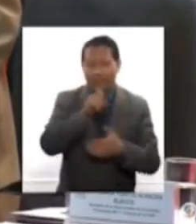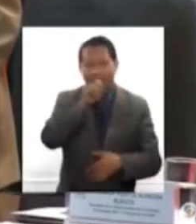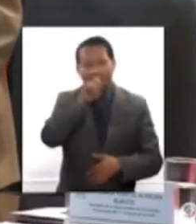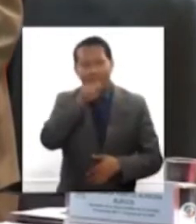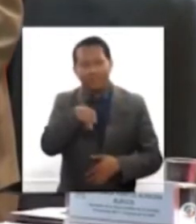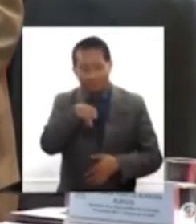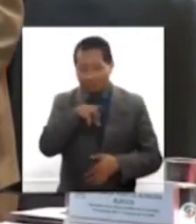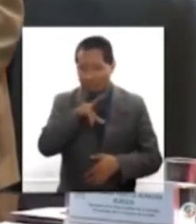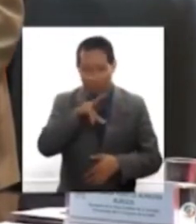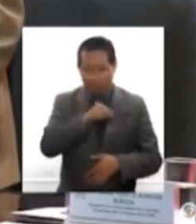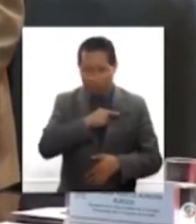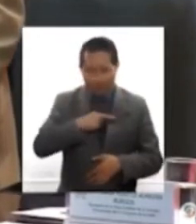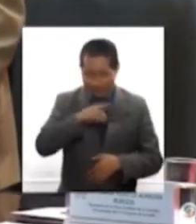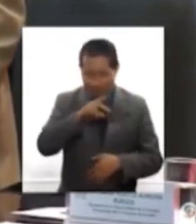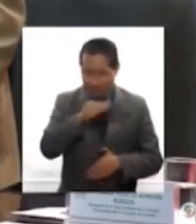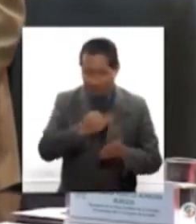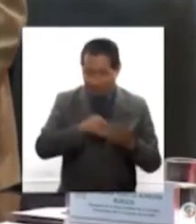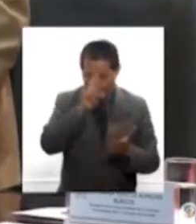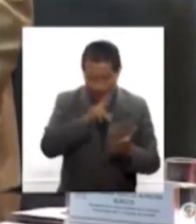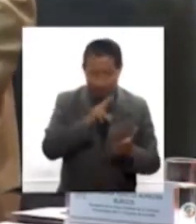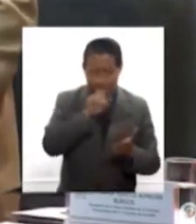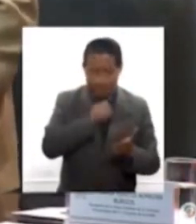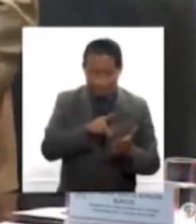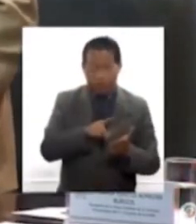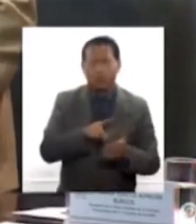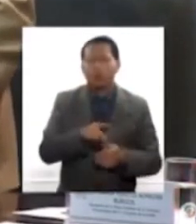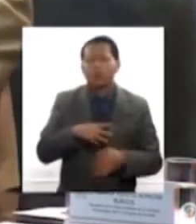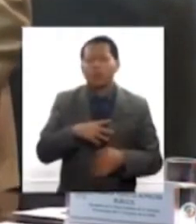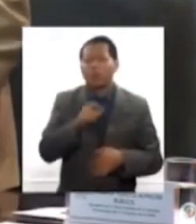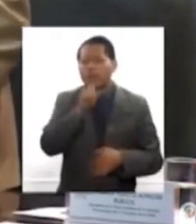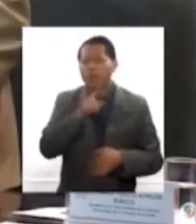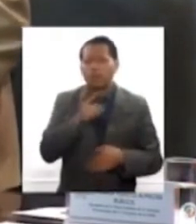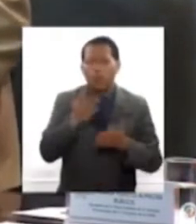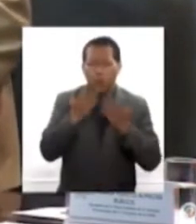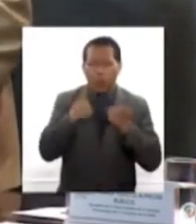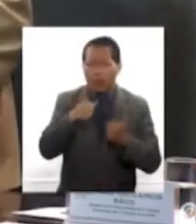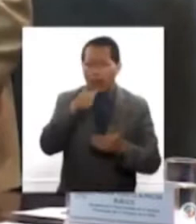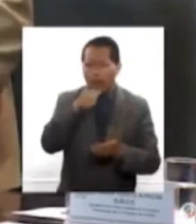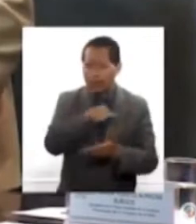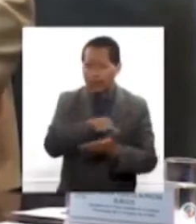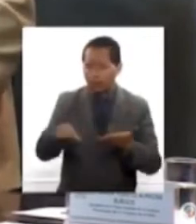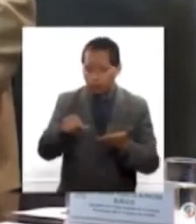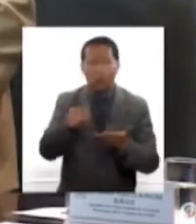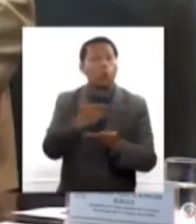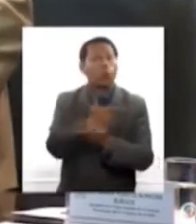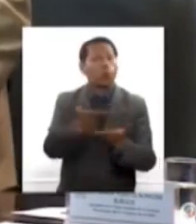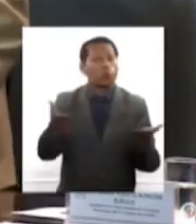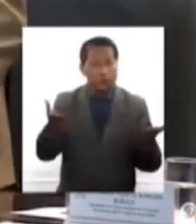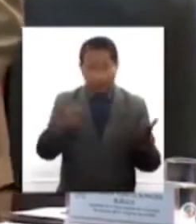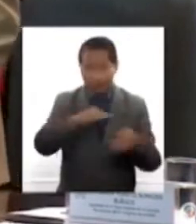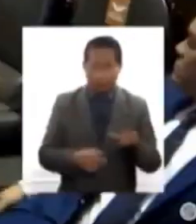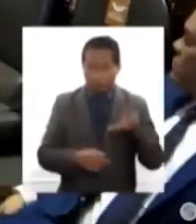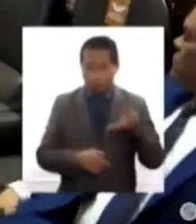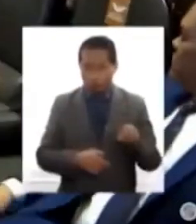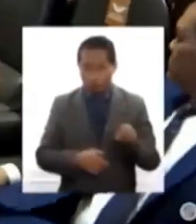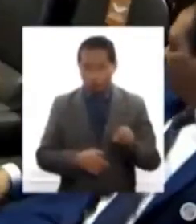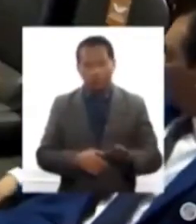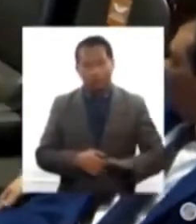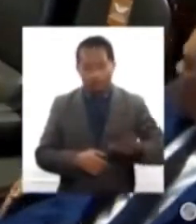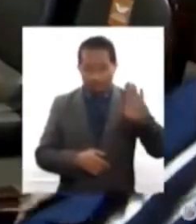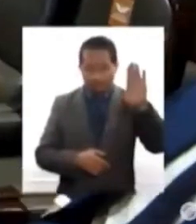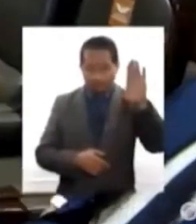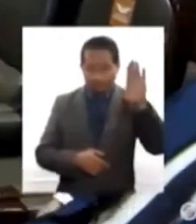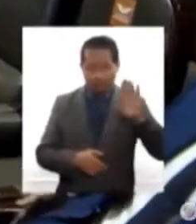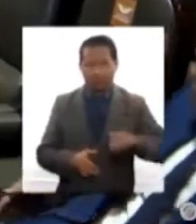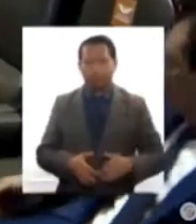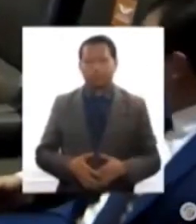pendiente, porque nunca, al menos en la Cámara de Senadores y en la comisión permanente que yo he participado, nunca se